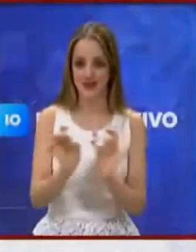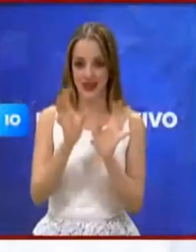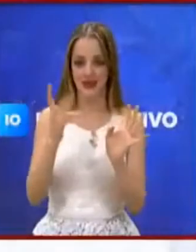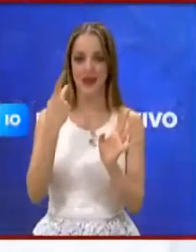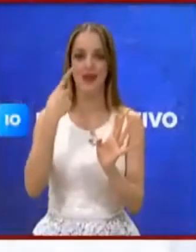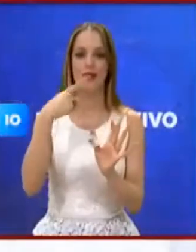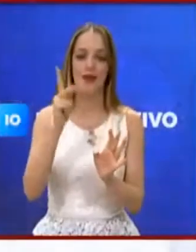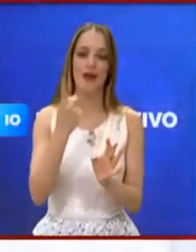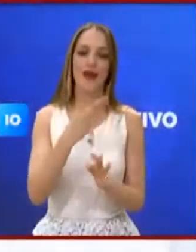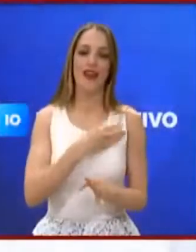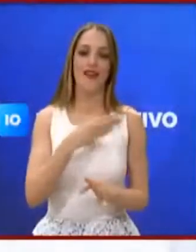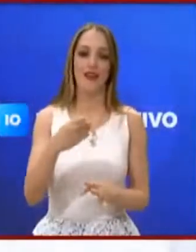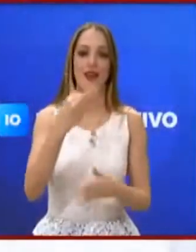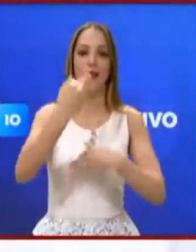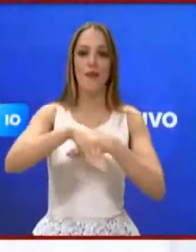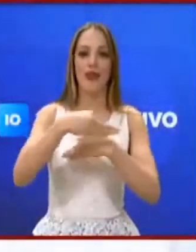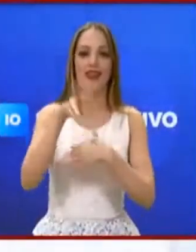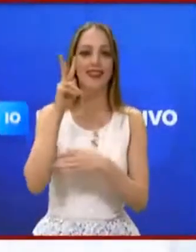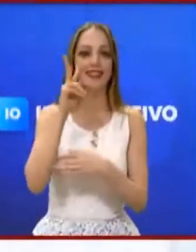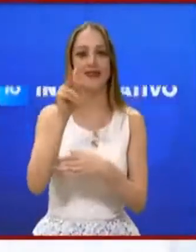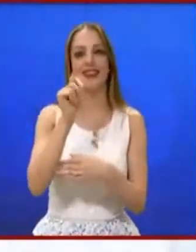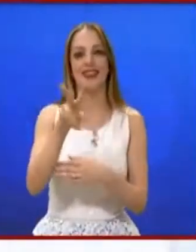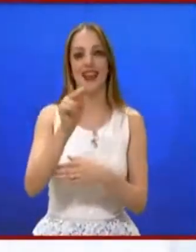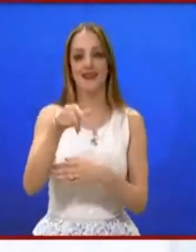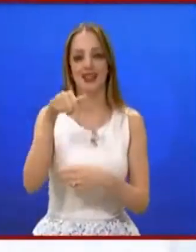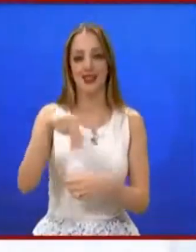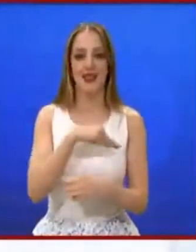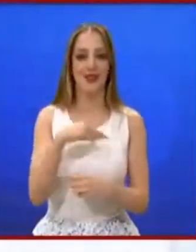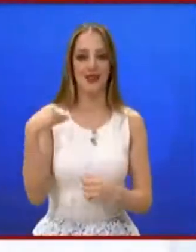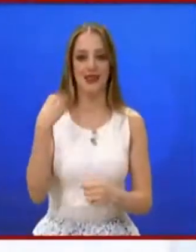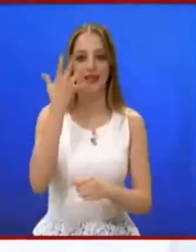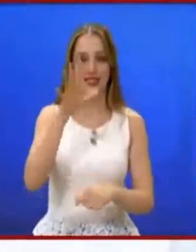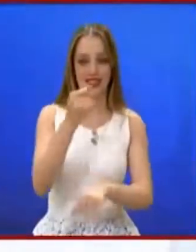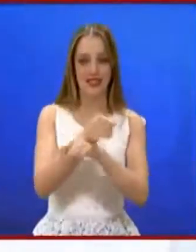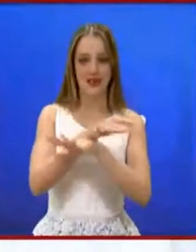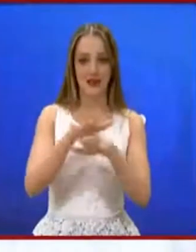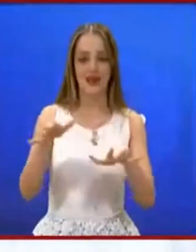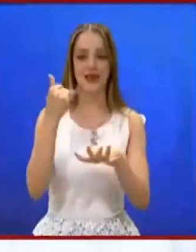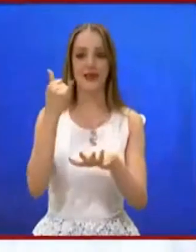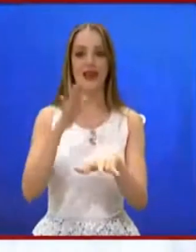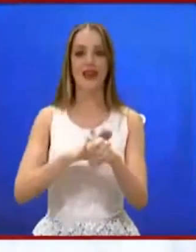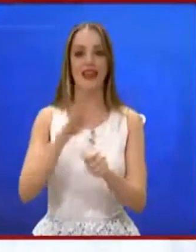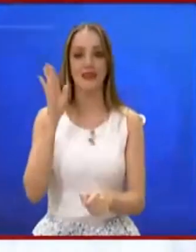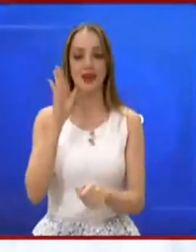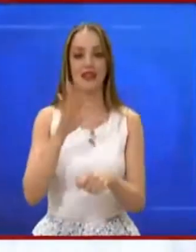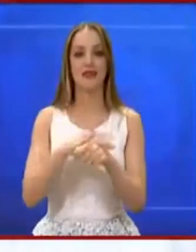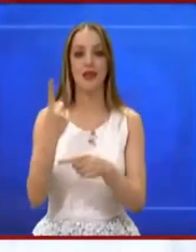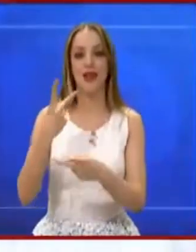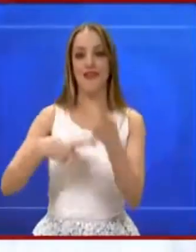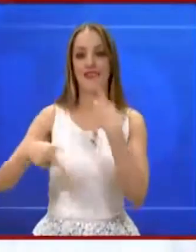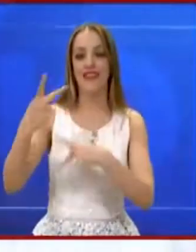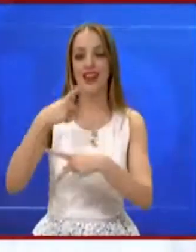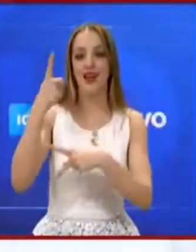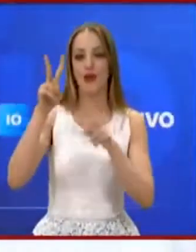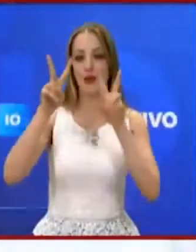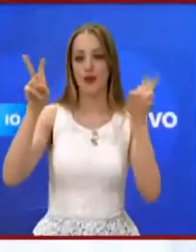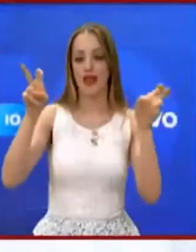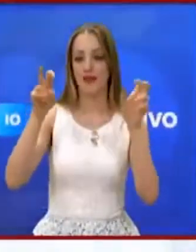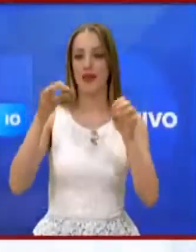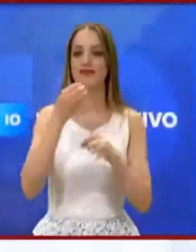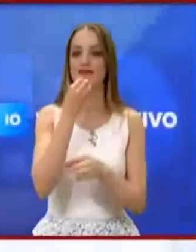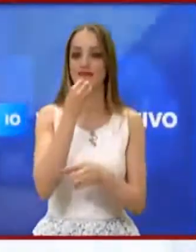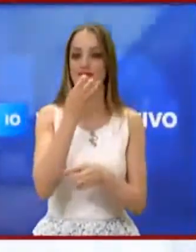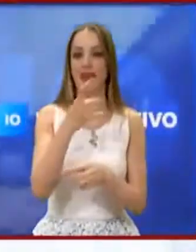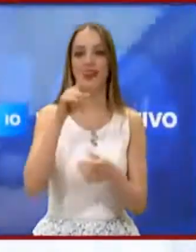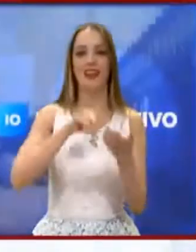pero qué bueno que esté pues presenciando 10 informativo y sobre todo porque ahorita viene una sección que a mí me encanta. Así es, la